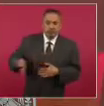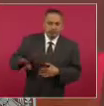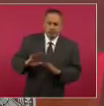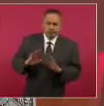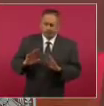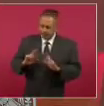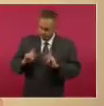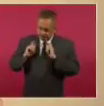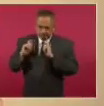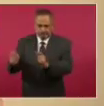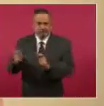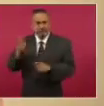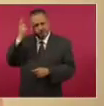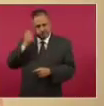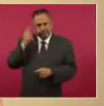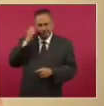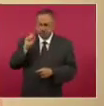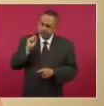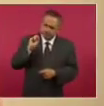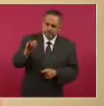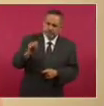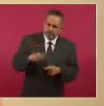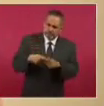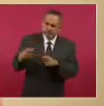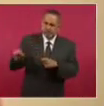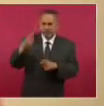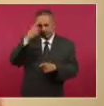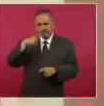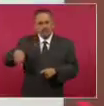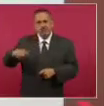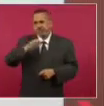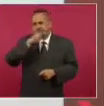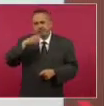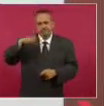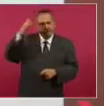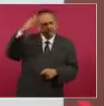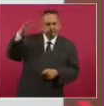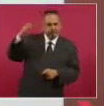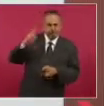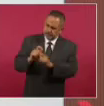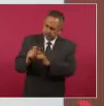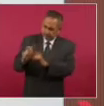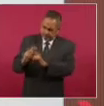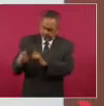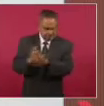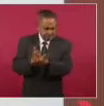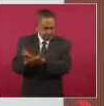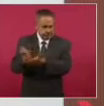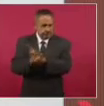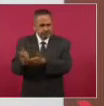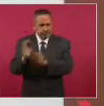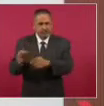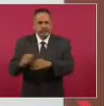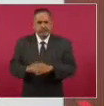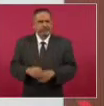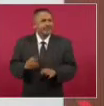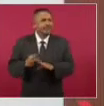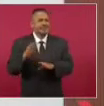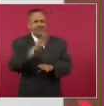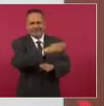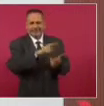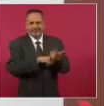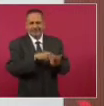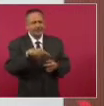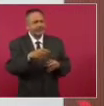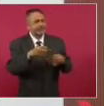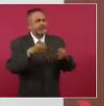significa el único ingreso en el último tramo de su vida. También nos heredaron una justicia laboral